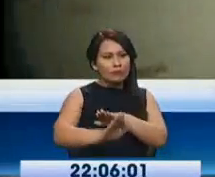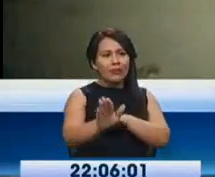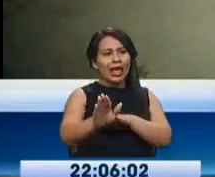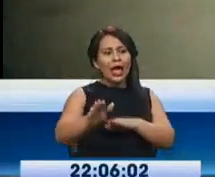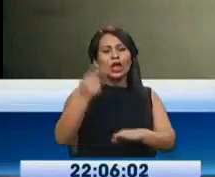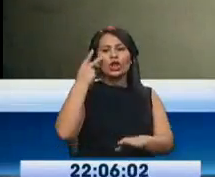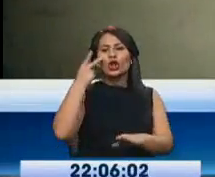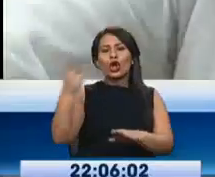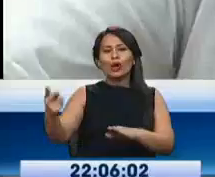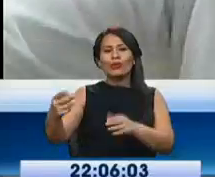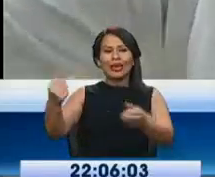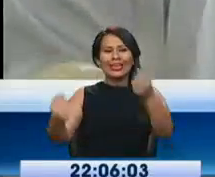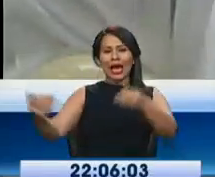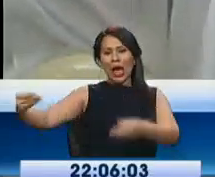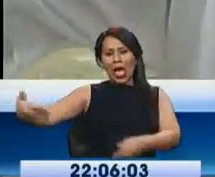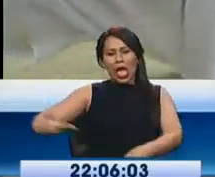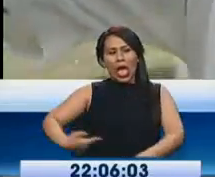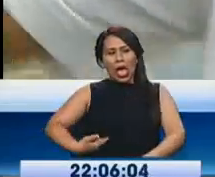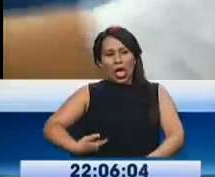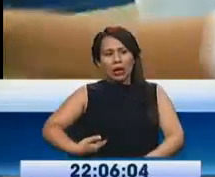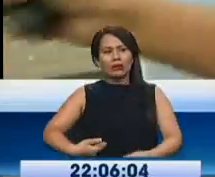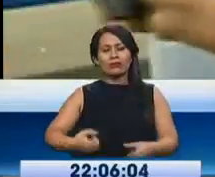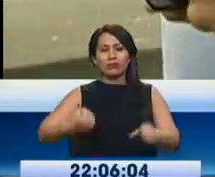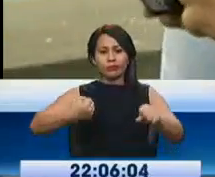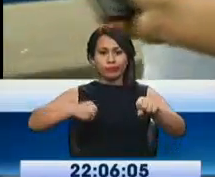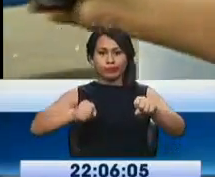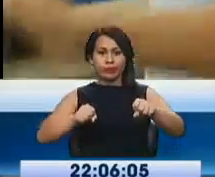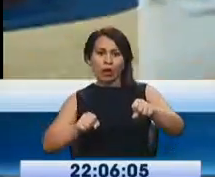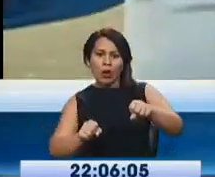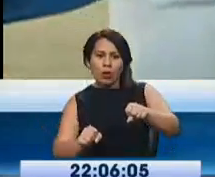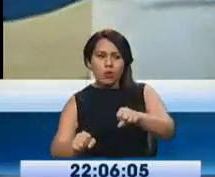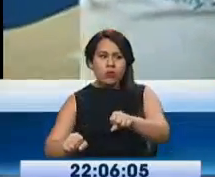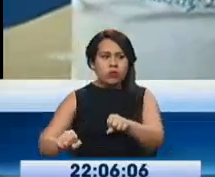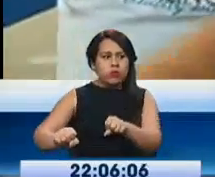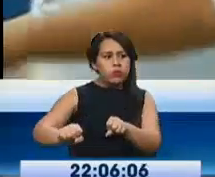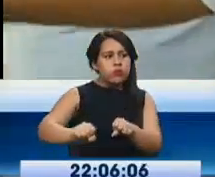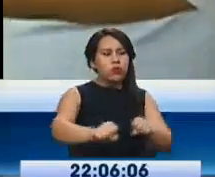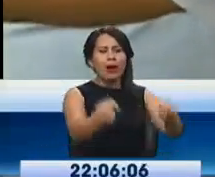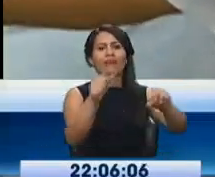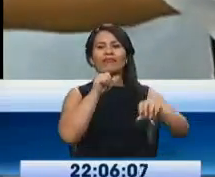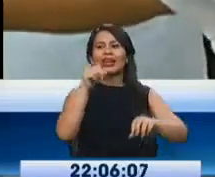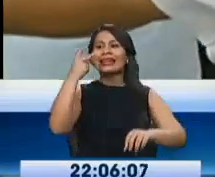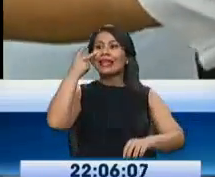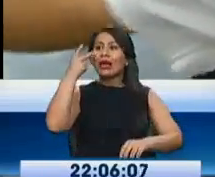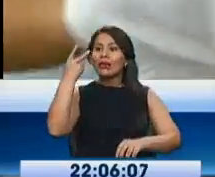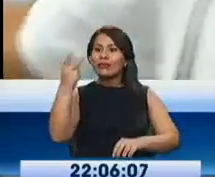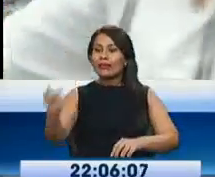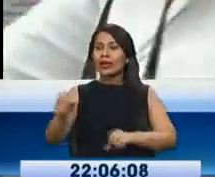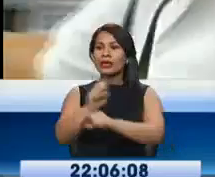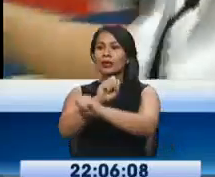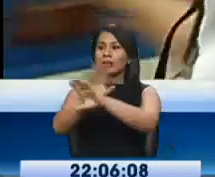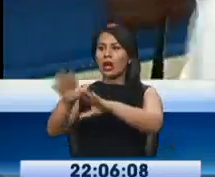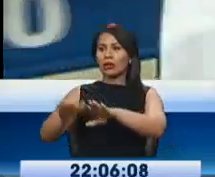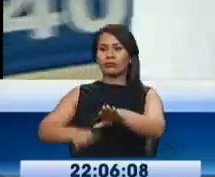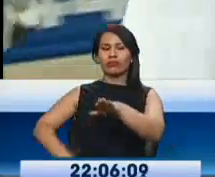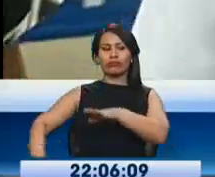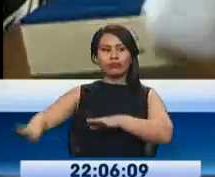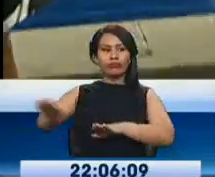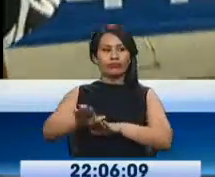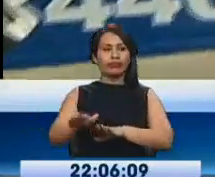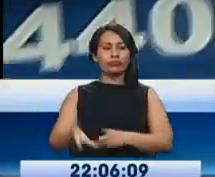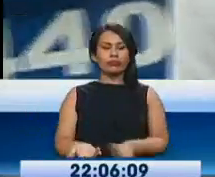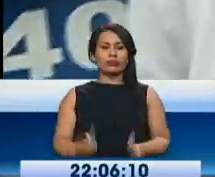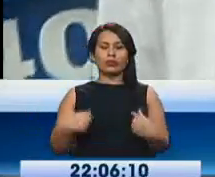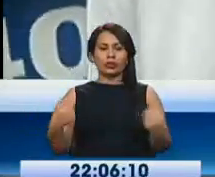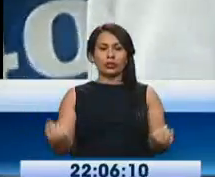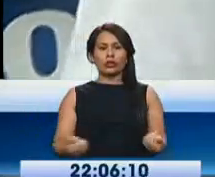punta. Él venía en esa moto negra. Correcto. Me rebasó por el lado derecho y no se dio cuenta de esta plataforma que estaba estacionada. Y se quiso